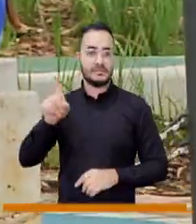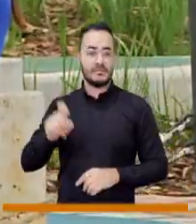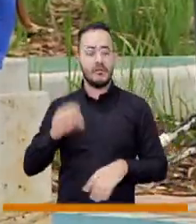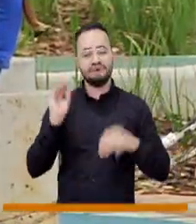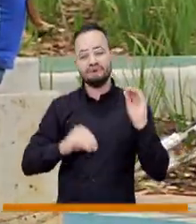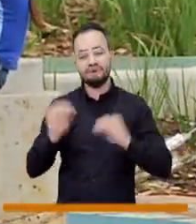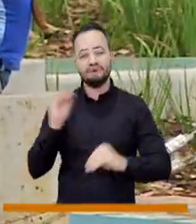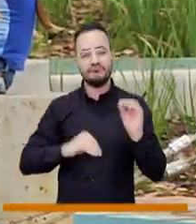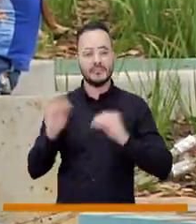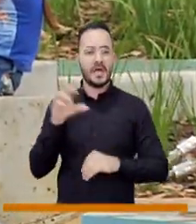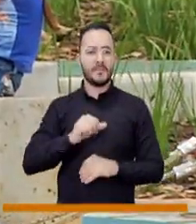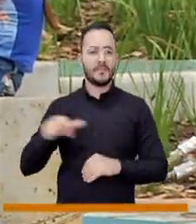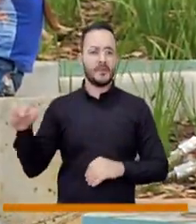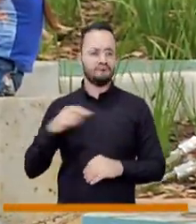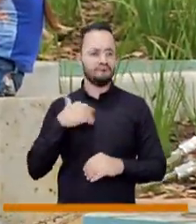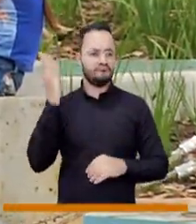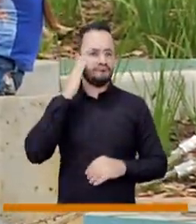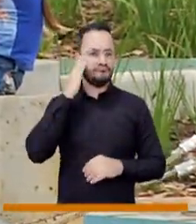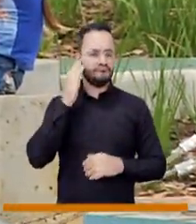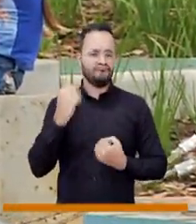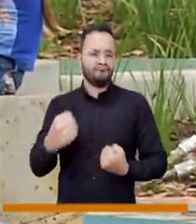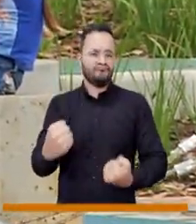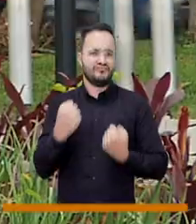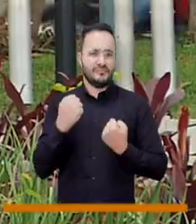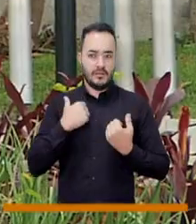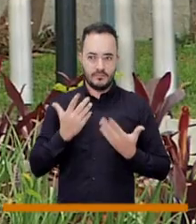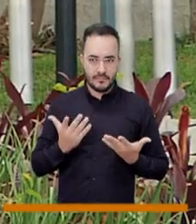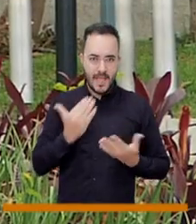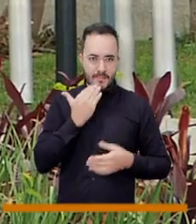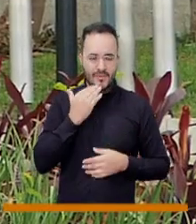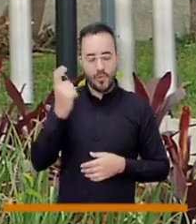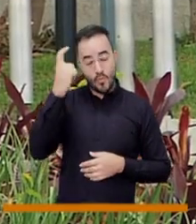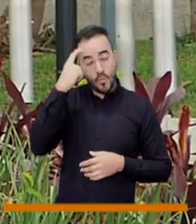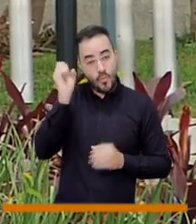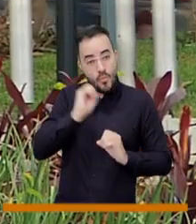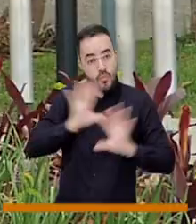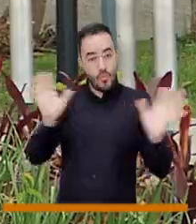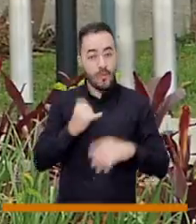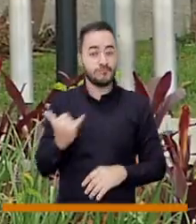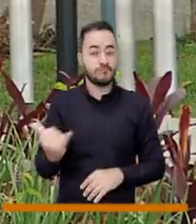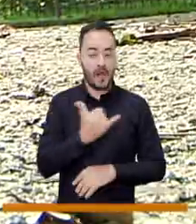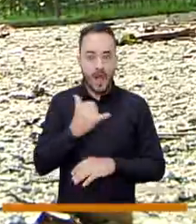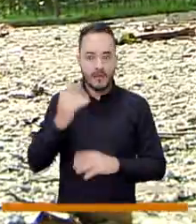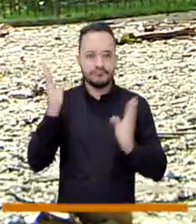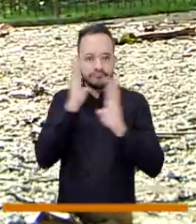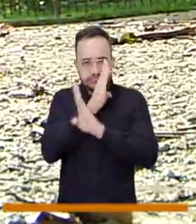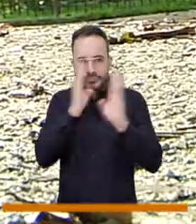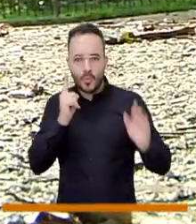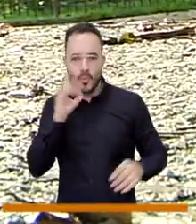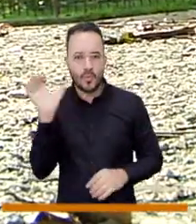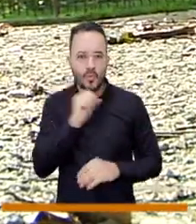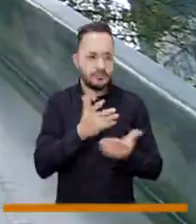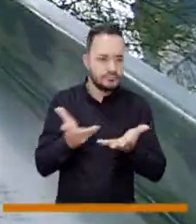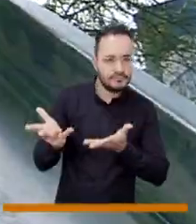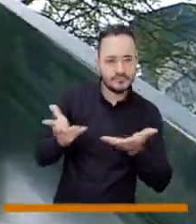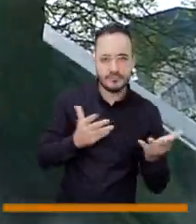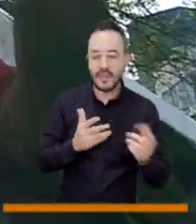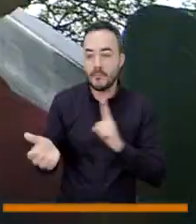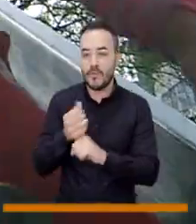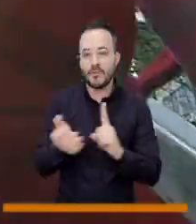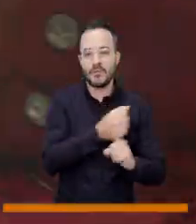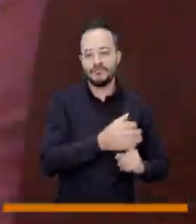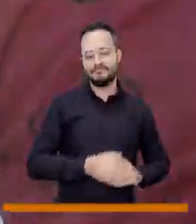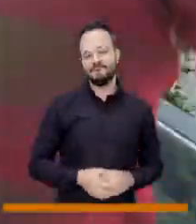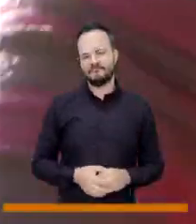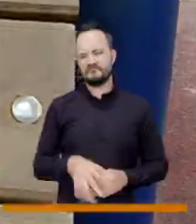15, 16 años ya sean capaces de desarrollar aplicaciones y encontrar un montón de genios. Yo estoy seguro que Medellín está lleno de genios. Entonces, estos